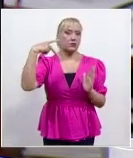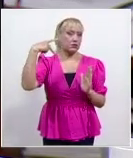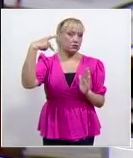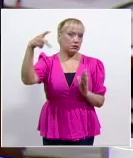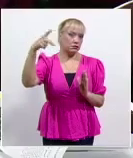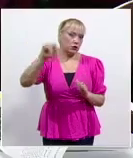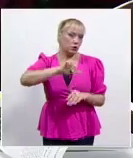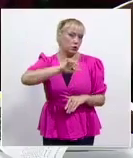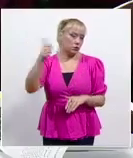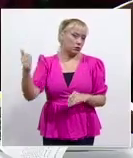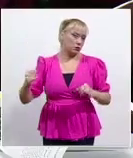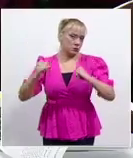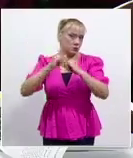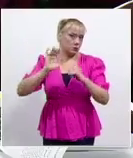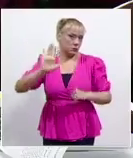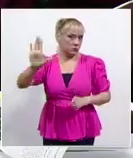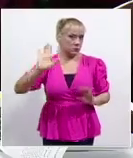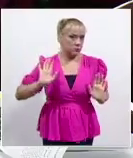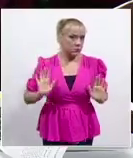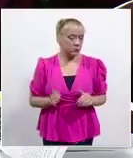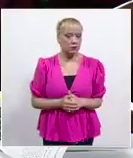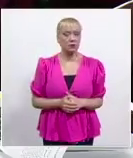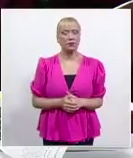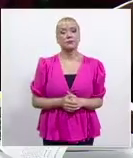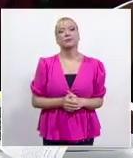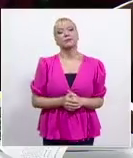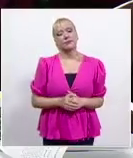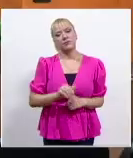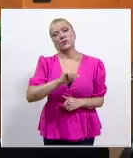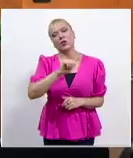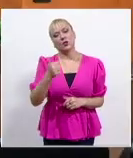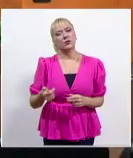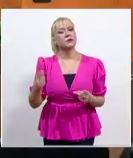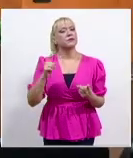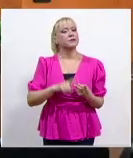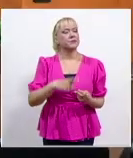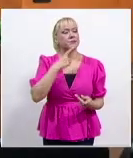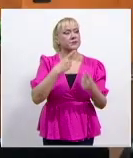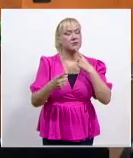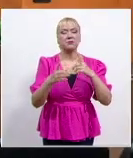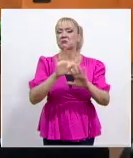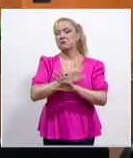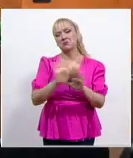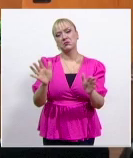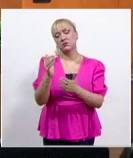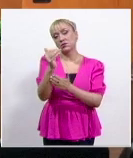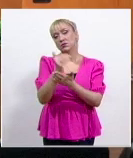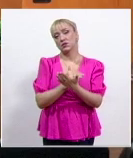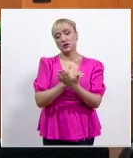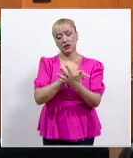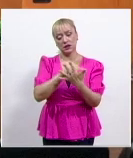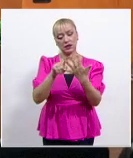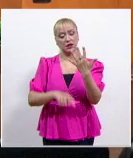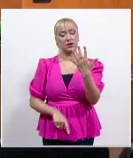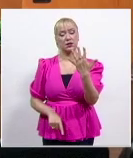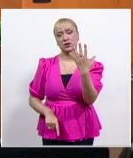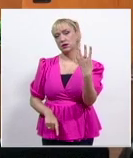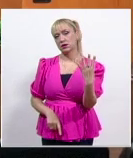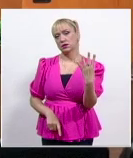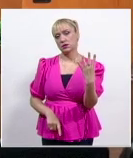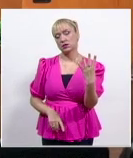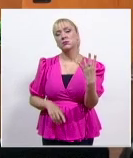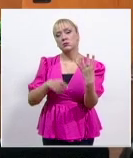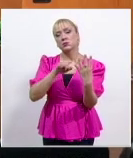a otro poder. Otro de los efectos de la resolución es que el INAI podrá sesionar con menos de 5 integrantes, que es el quórum